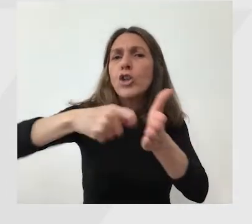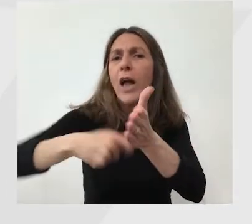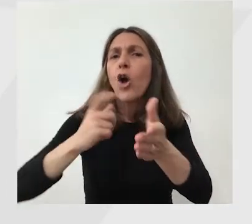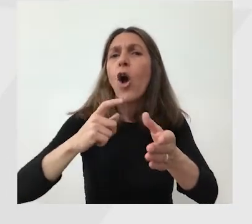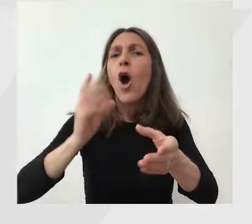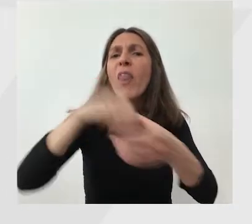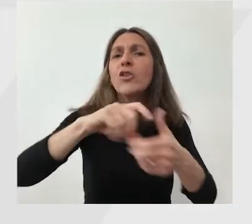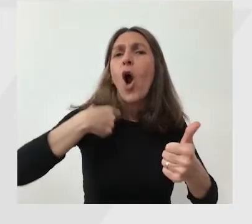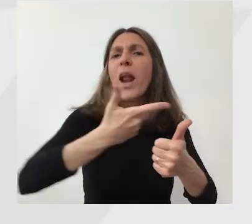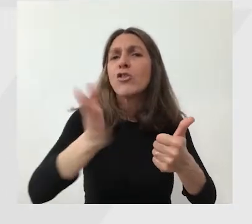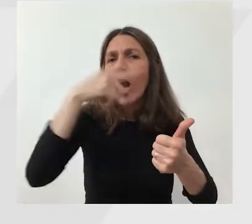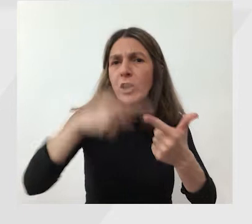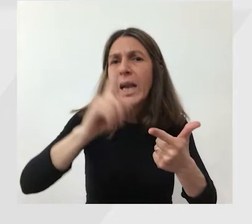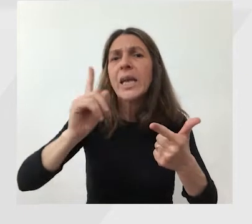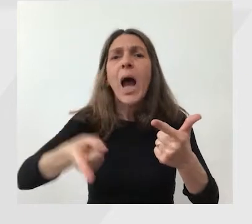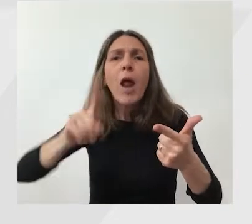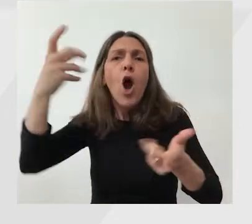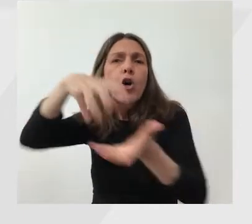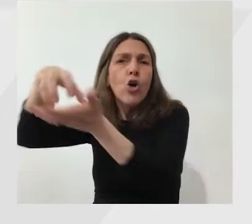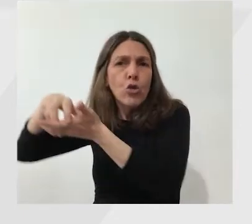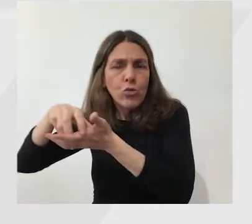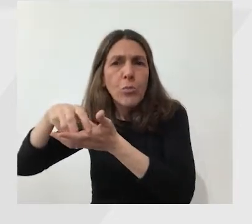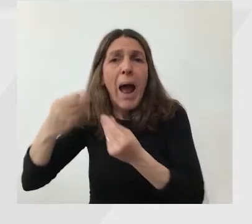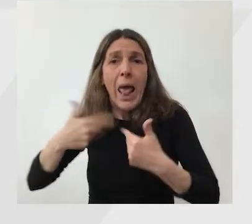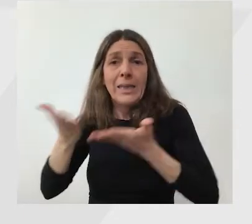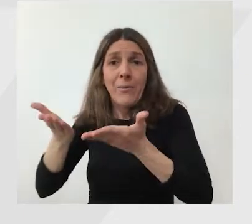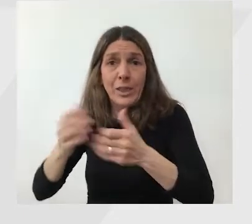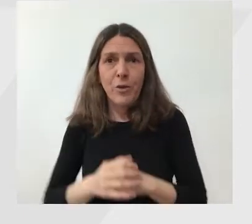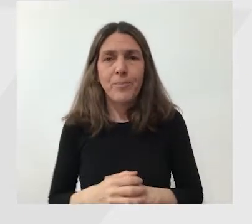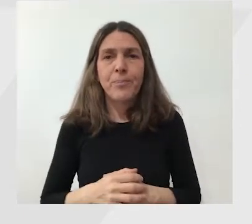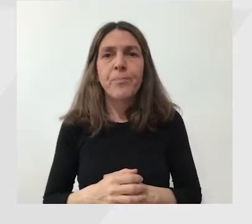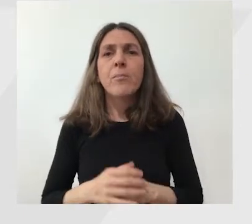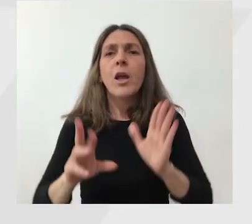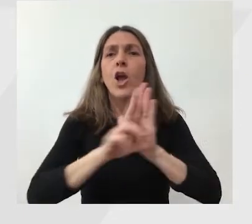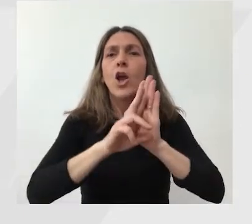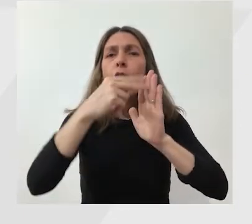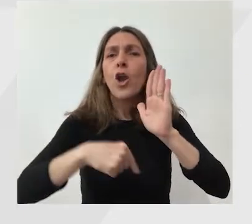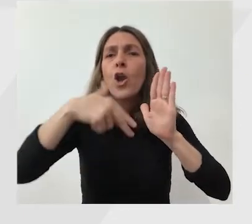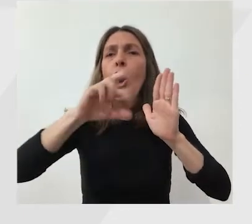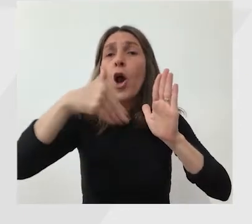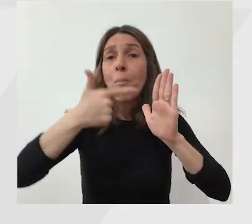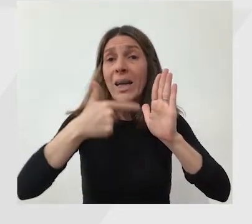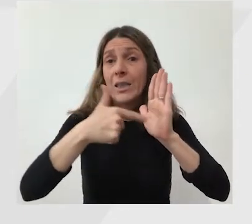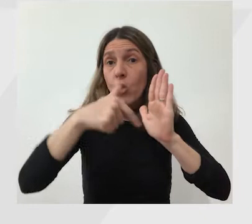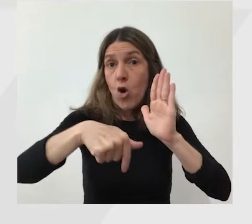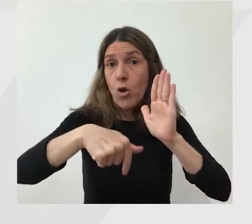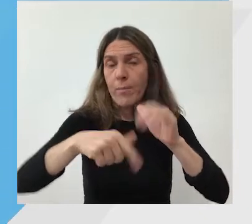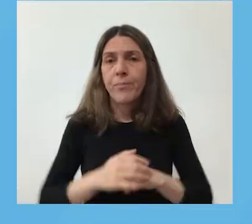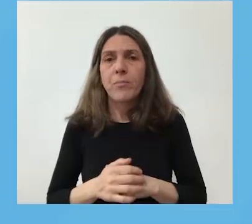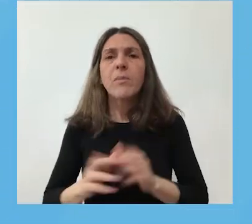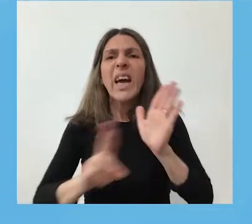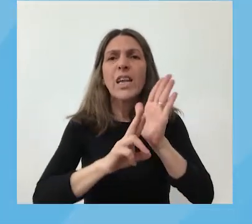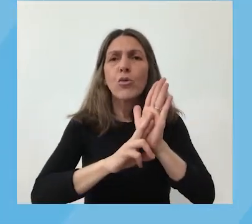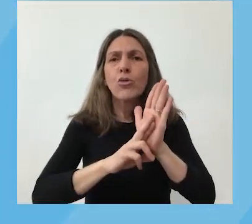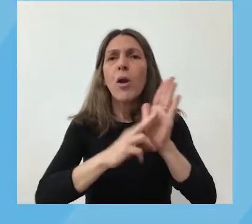celebrar en ese marco contratos con las obras sociales nacionales u otros obligados a financiar las prestaciones